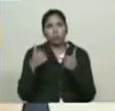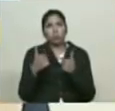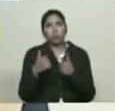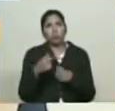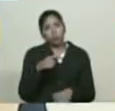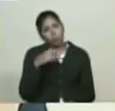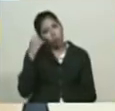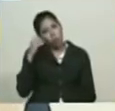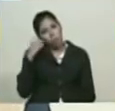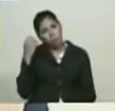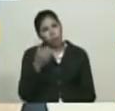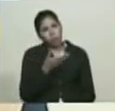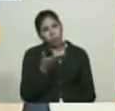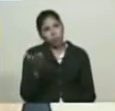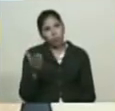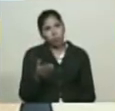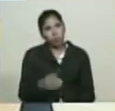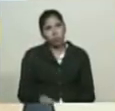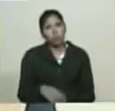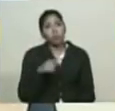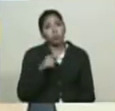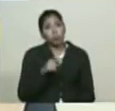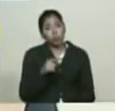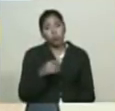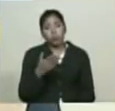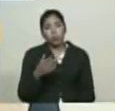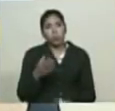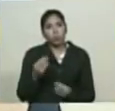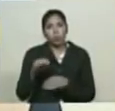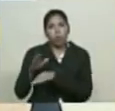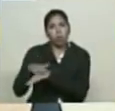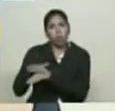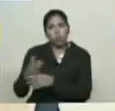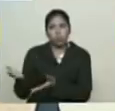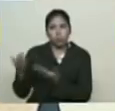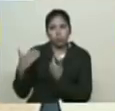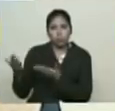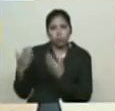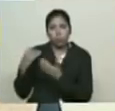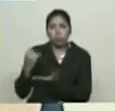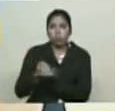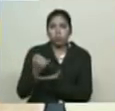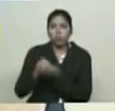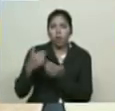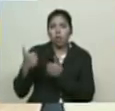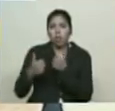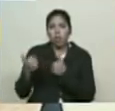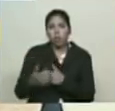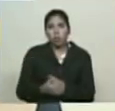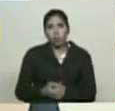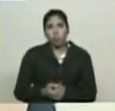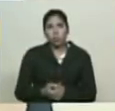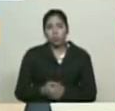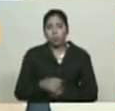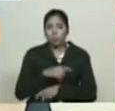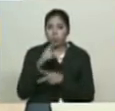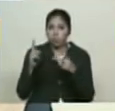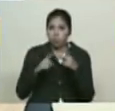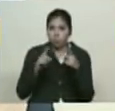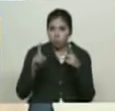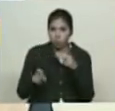su opinión al respecto, en vista de que usted ha hecho varios llamados para que inscriban sus candidaturas. Mi otra pregunta